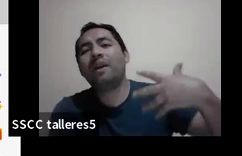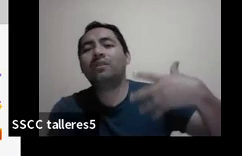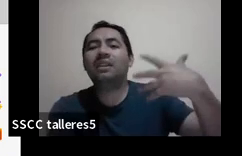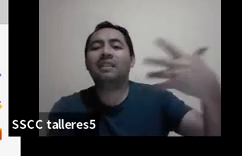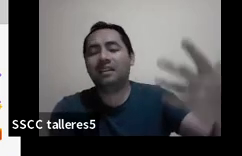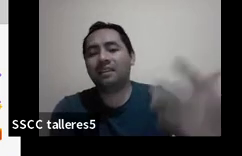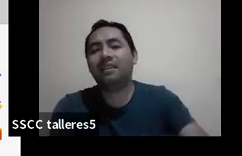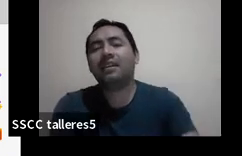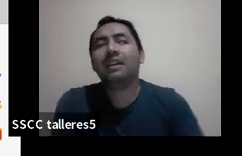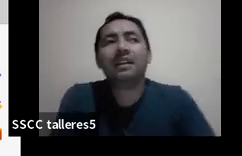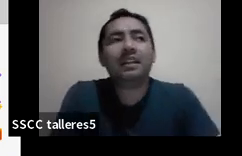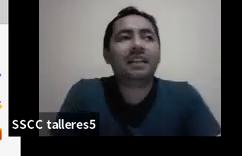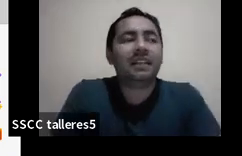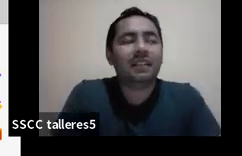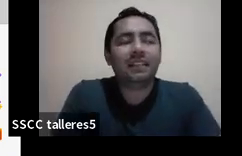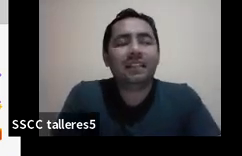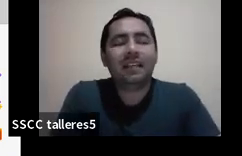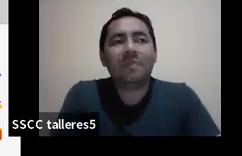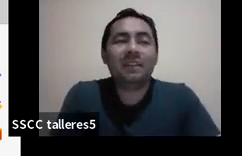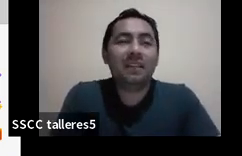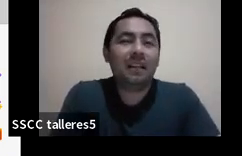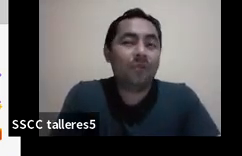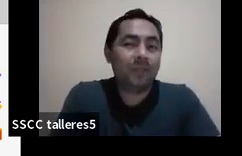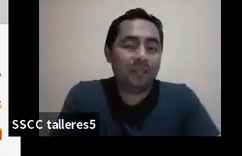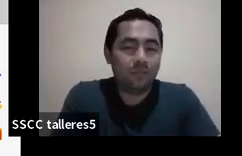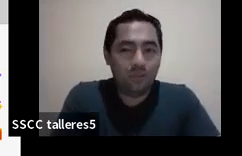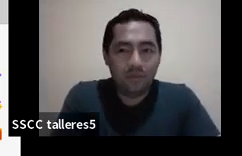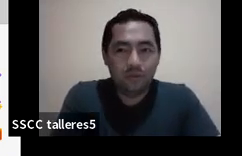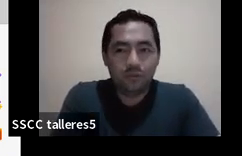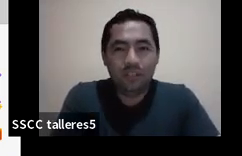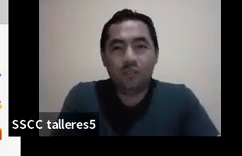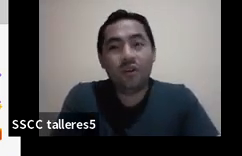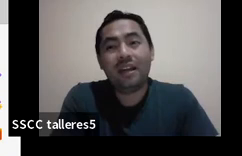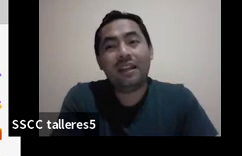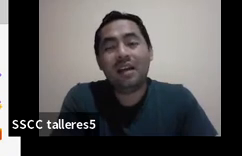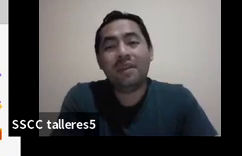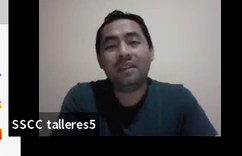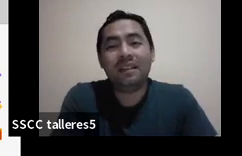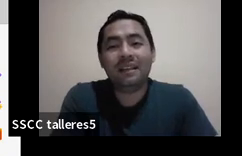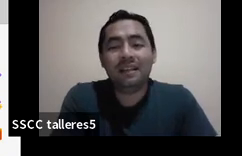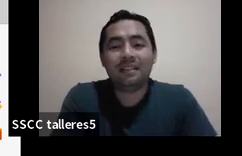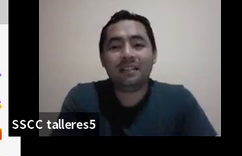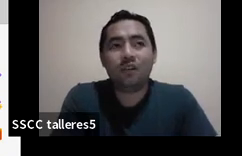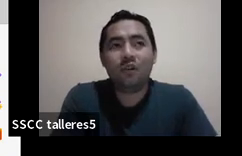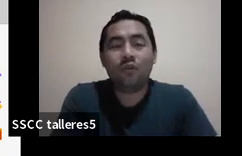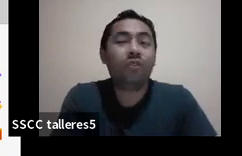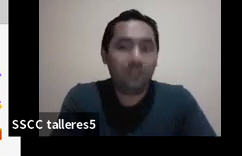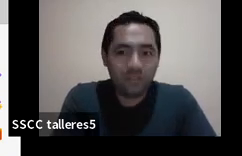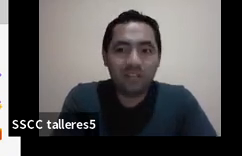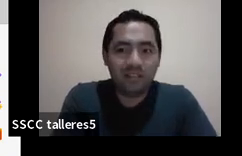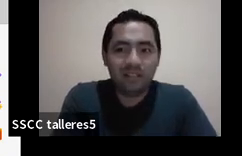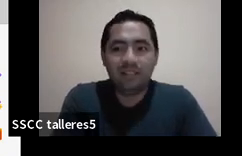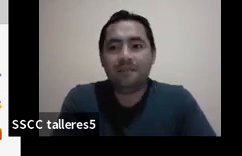no comparto la idea de aprender la lengua de señas con libros. Es como querer aprender inglés con